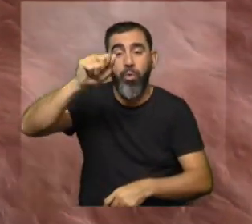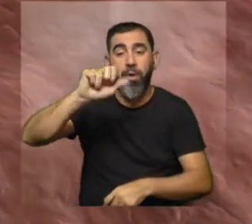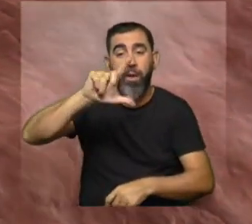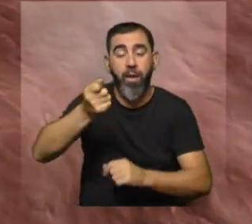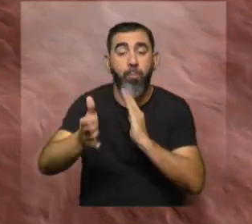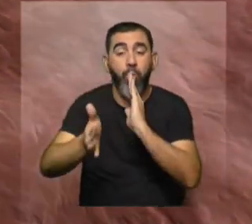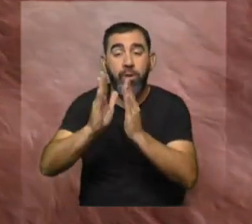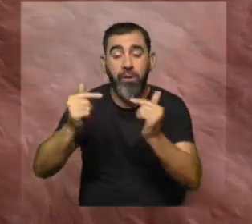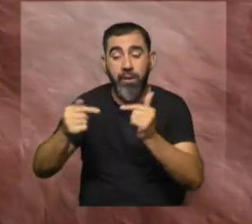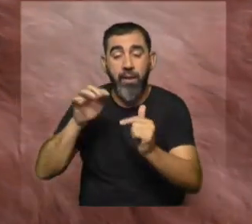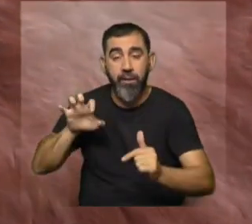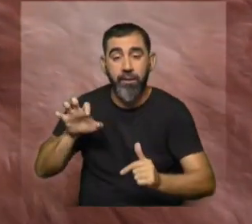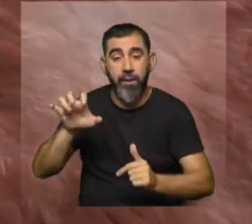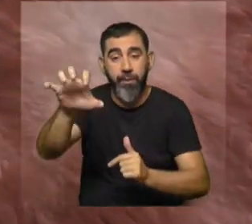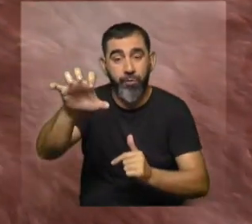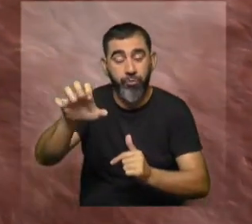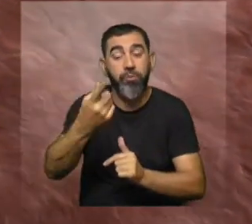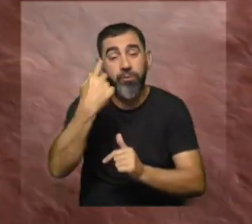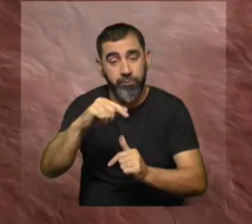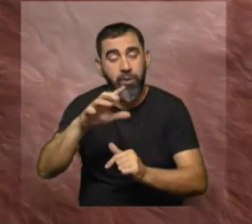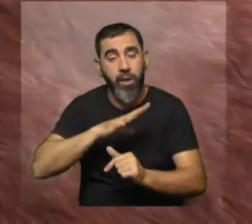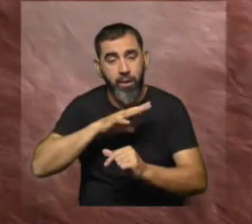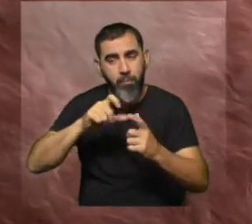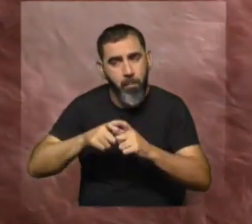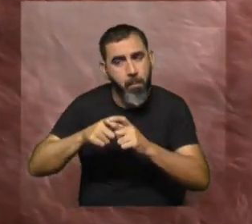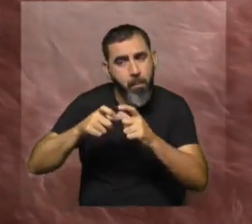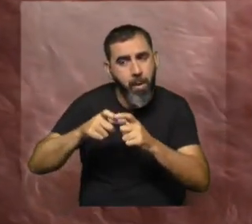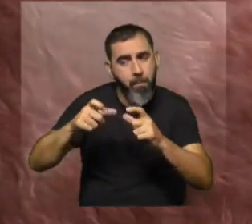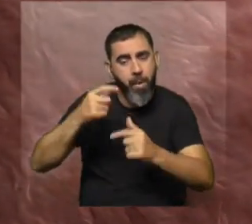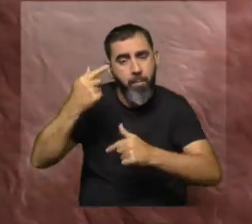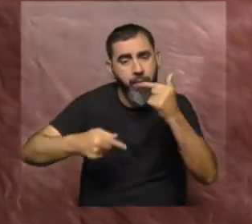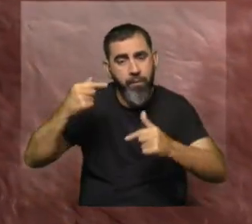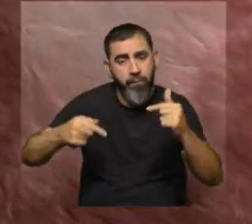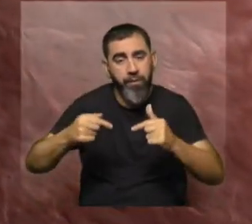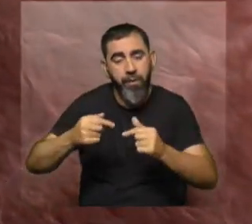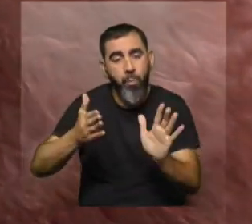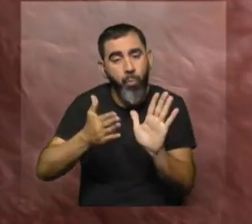inmunoterapia contra el cáncer, y en ese sentido se han ido acumulando con el tiempo un montón de